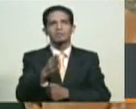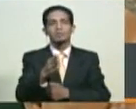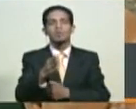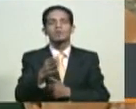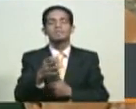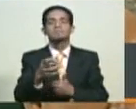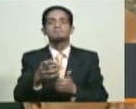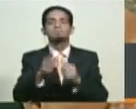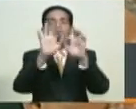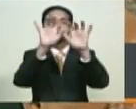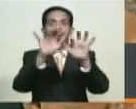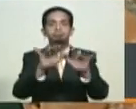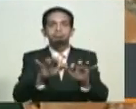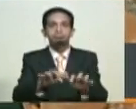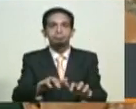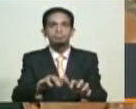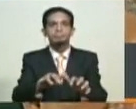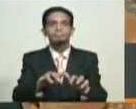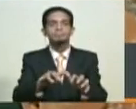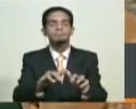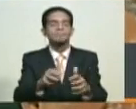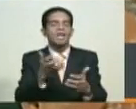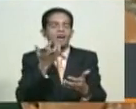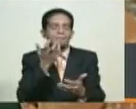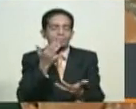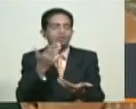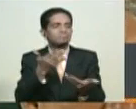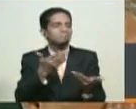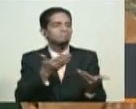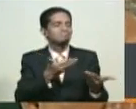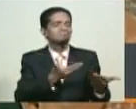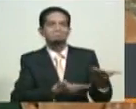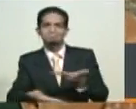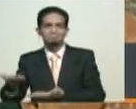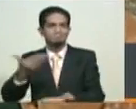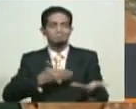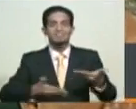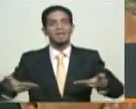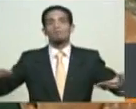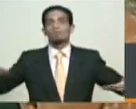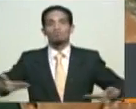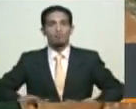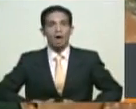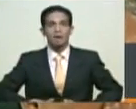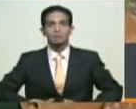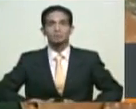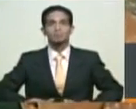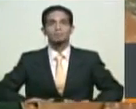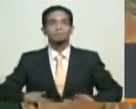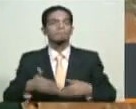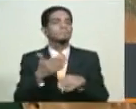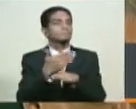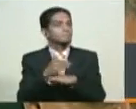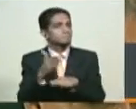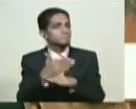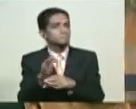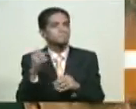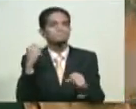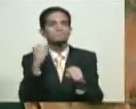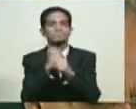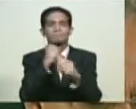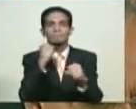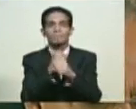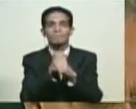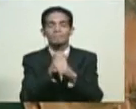comunicación, pese a todos los esfuerzos que hemos realizado, pese a todo el trabajo desarrollado, pese